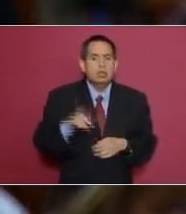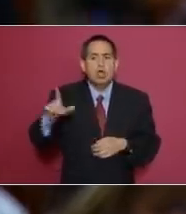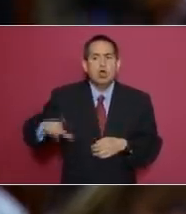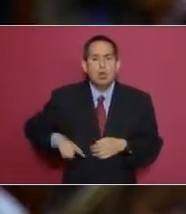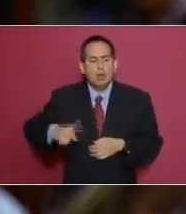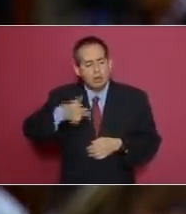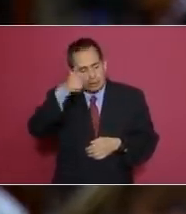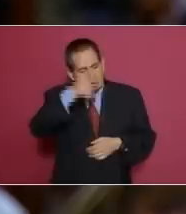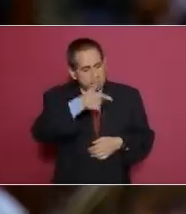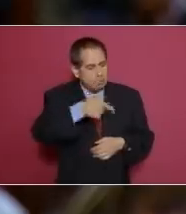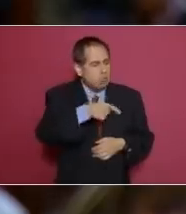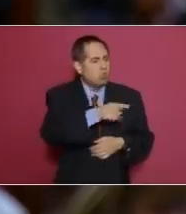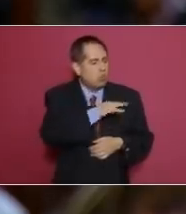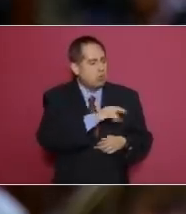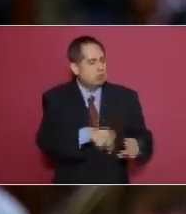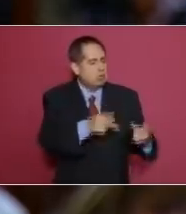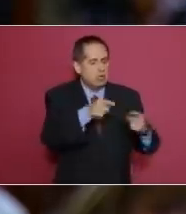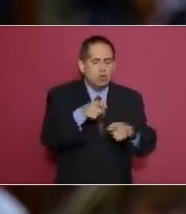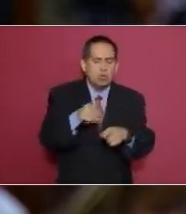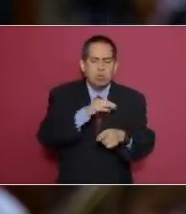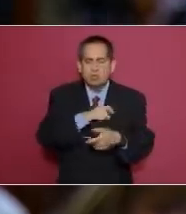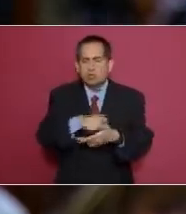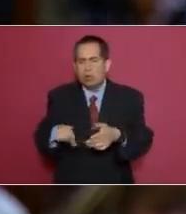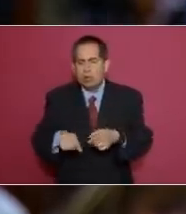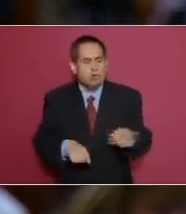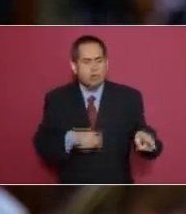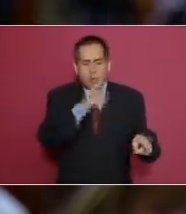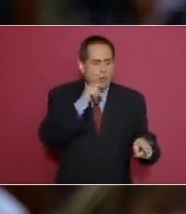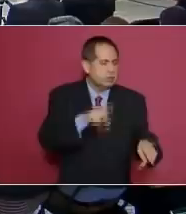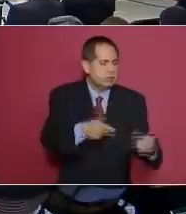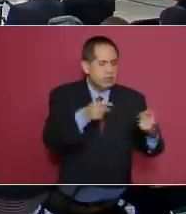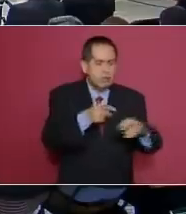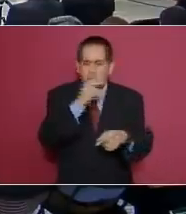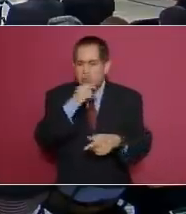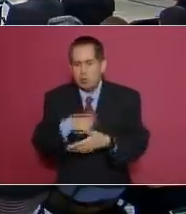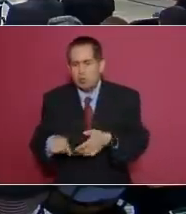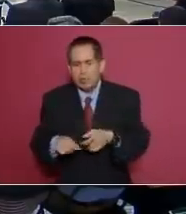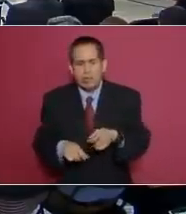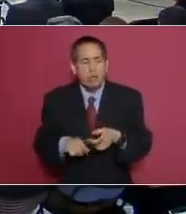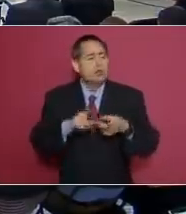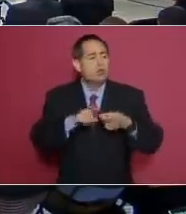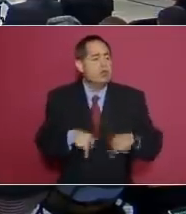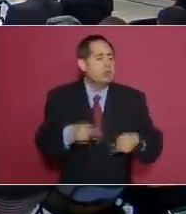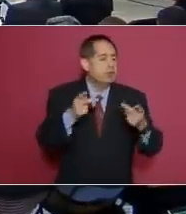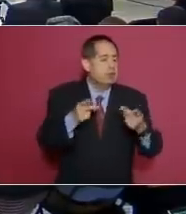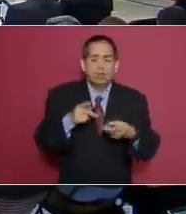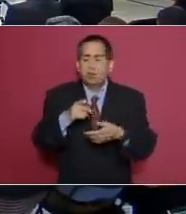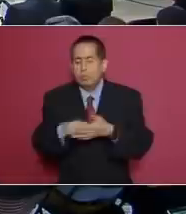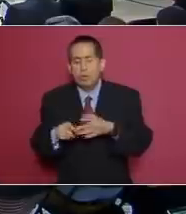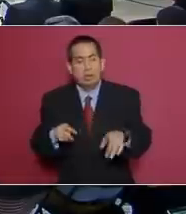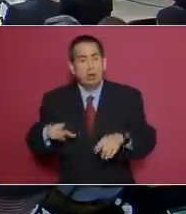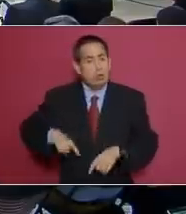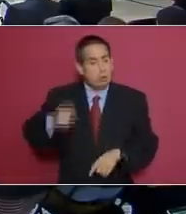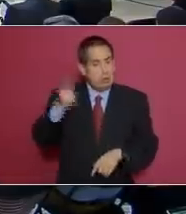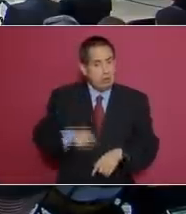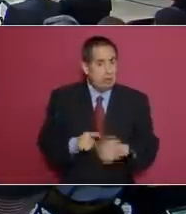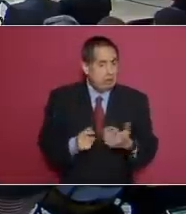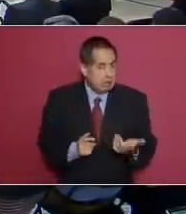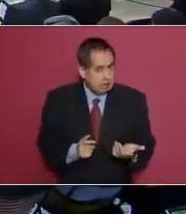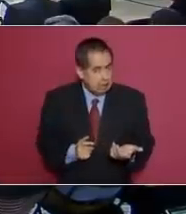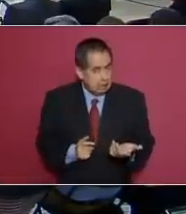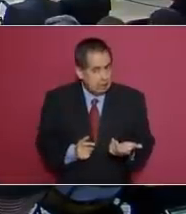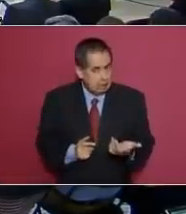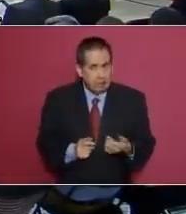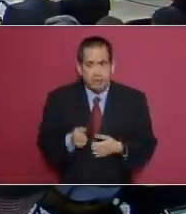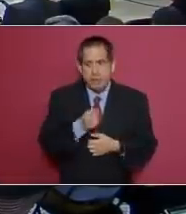quién puede vender y quién puede comprar, qué vender, dónde y dónde comprar. Y solo